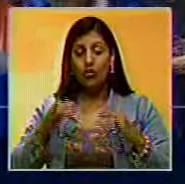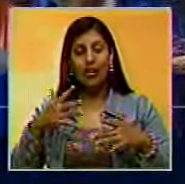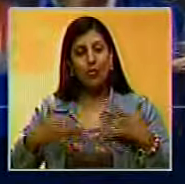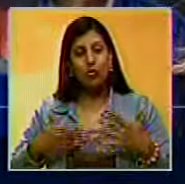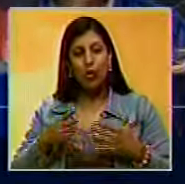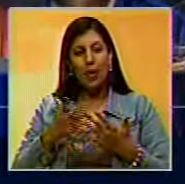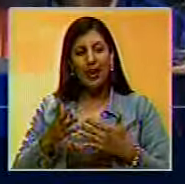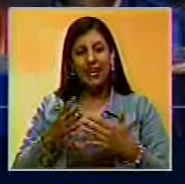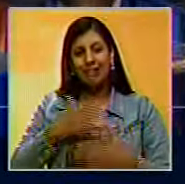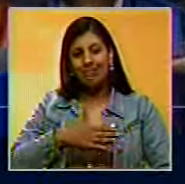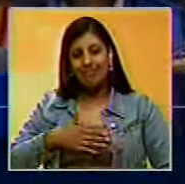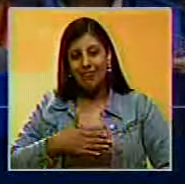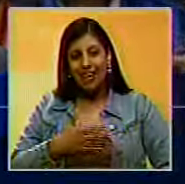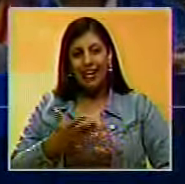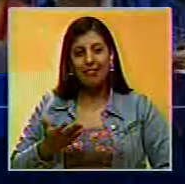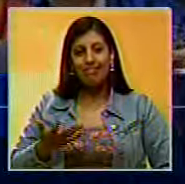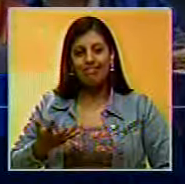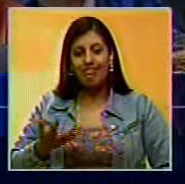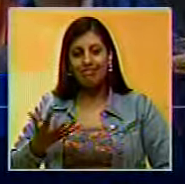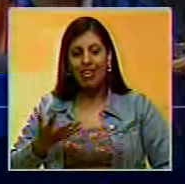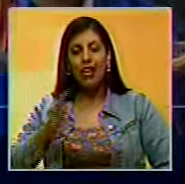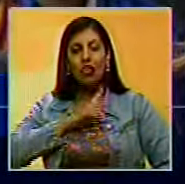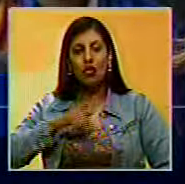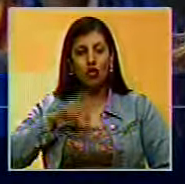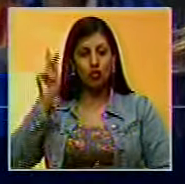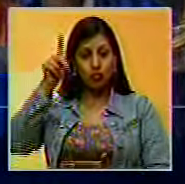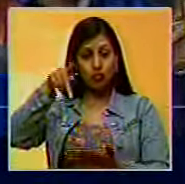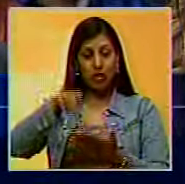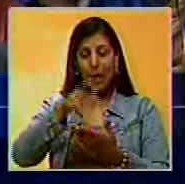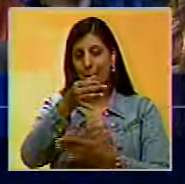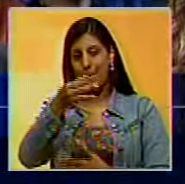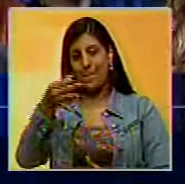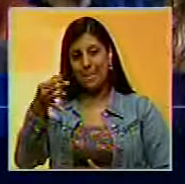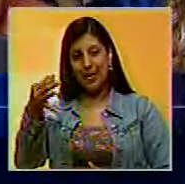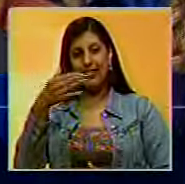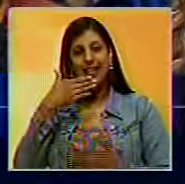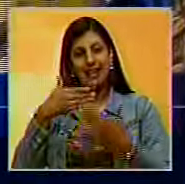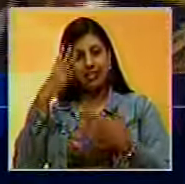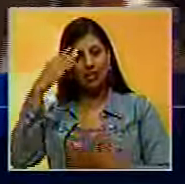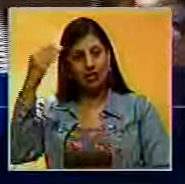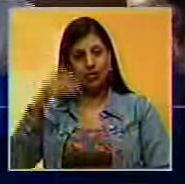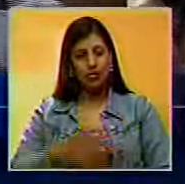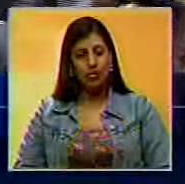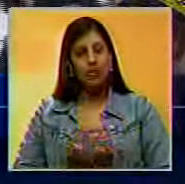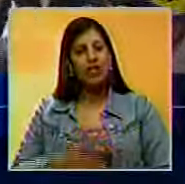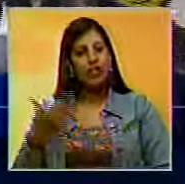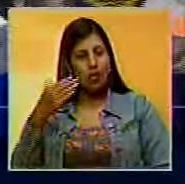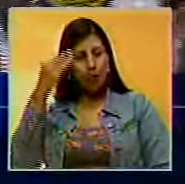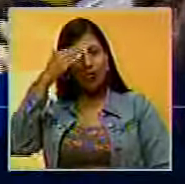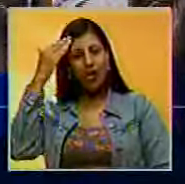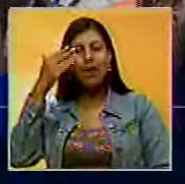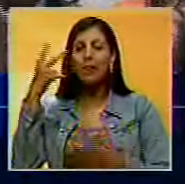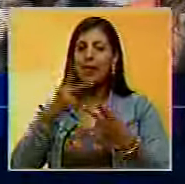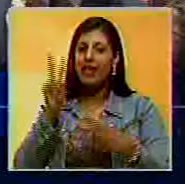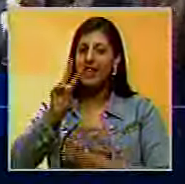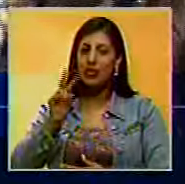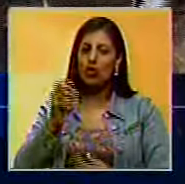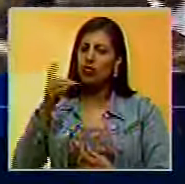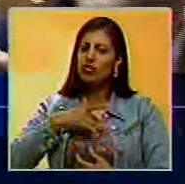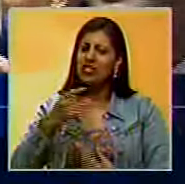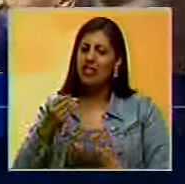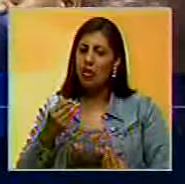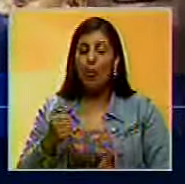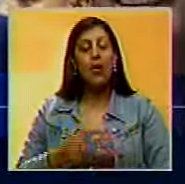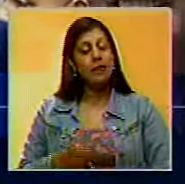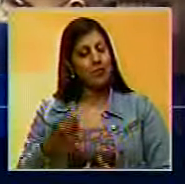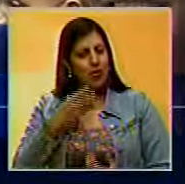verdad que plácidos de que lo que vinimos a hacer salió perfecto. Gracias a Dios. Eddie, bienvenido a Venezuela. ¿Cómo te sentiste?